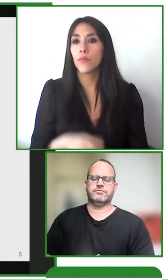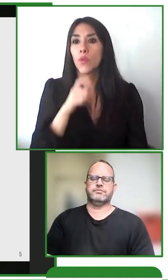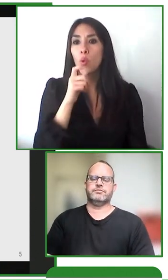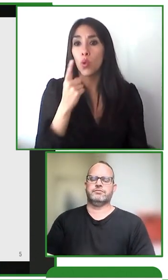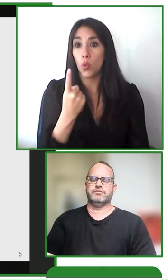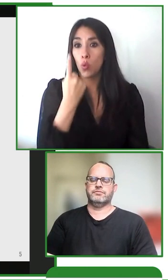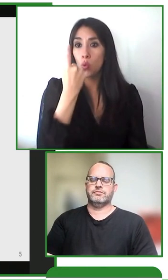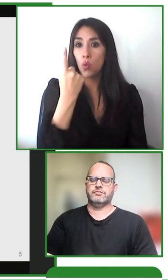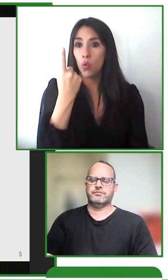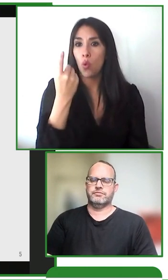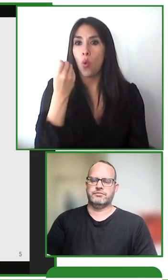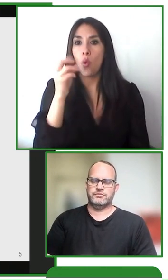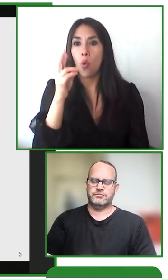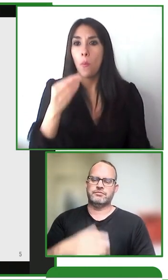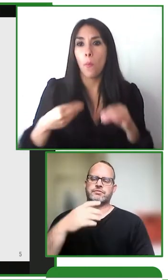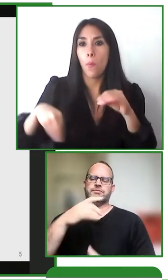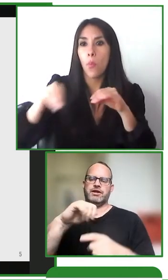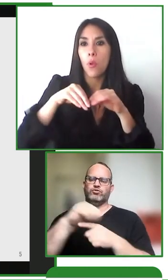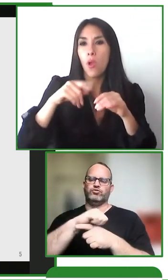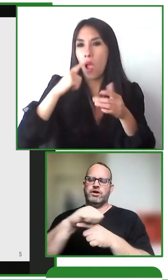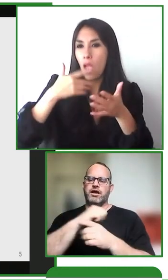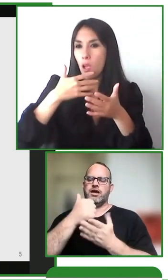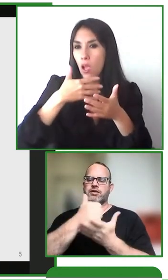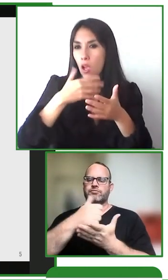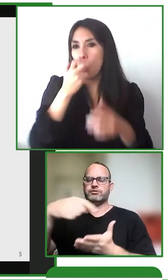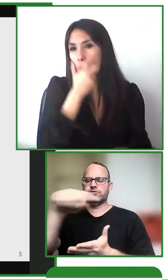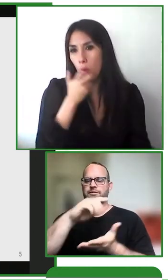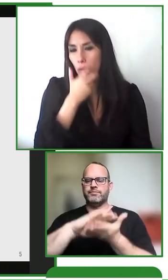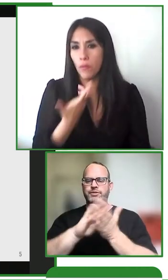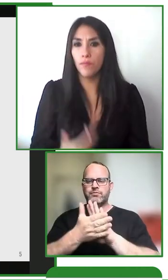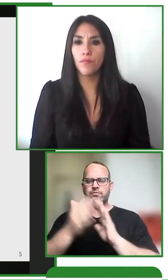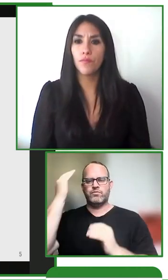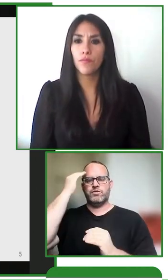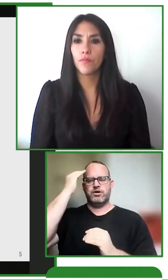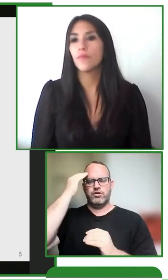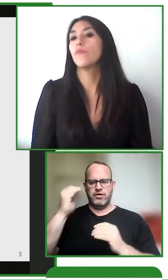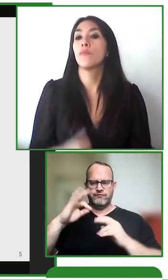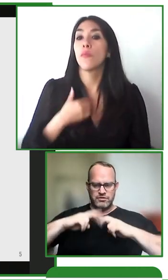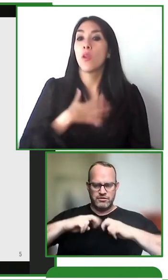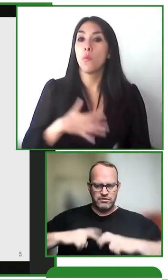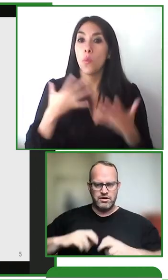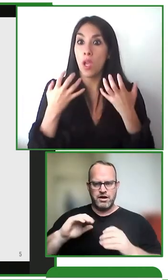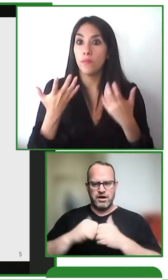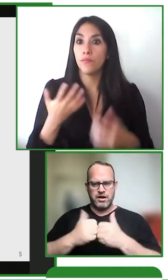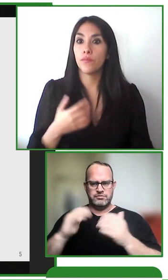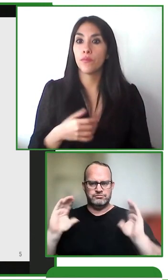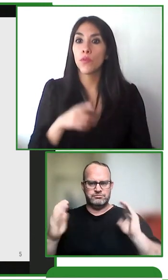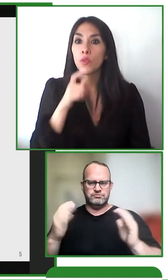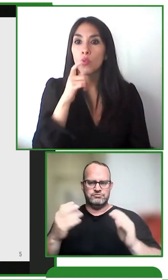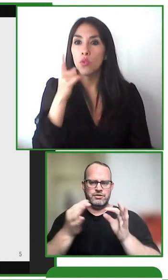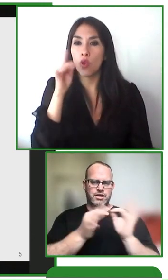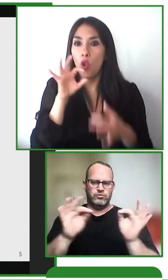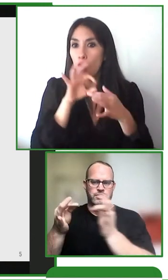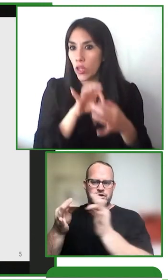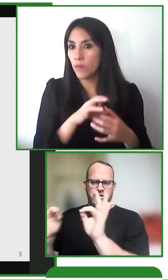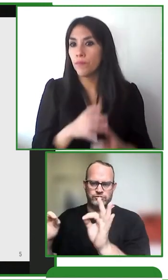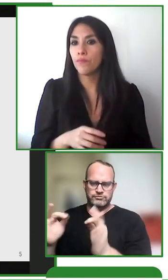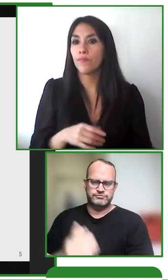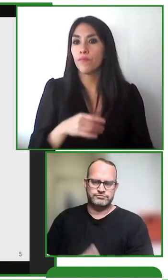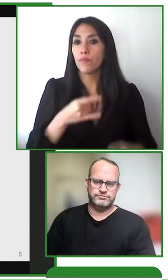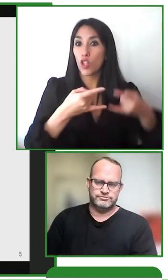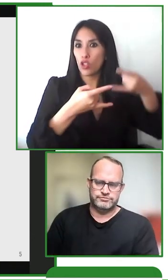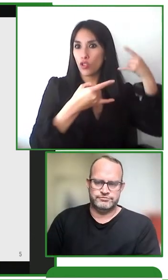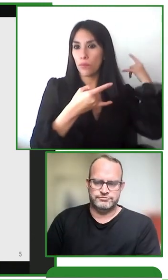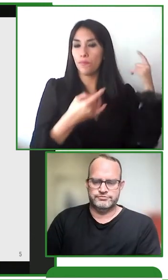idiomas únicos. Por lo tanto, queremos tener consistencias en la producción de las historias. A través de nuestra capacitación